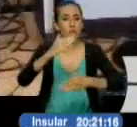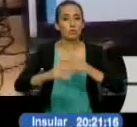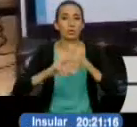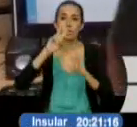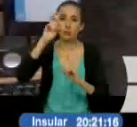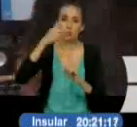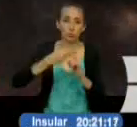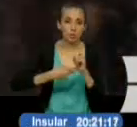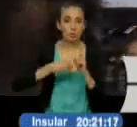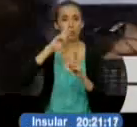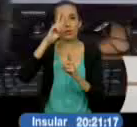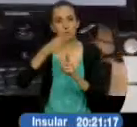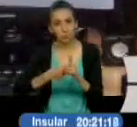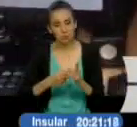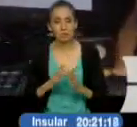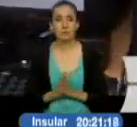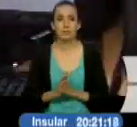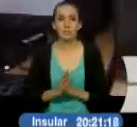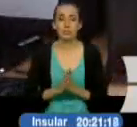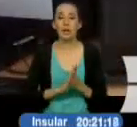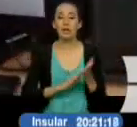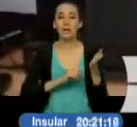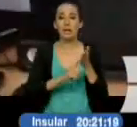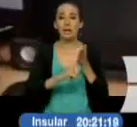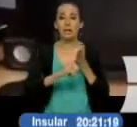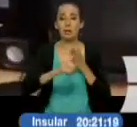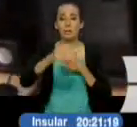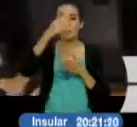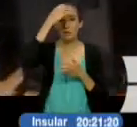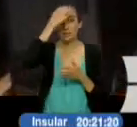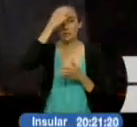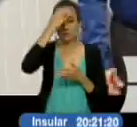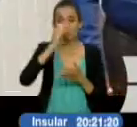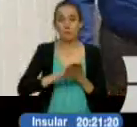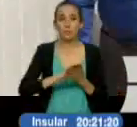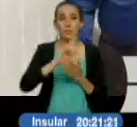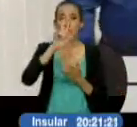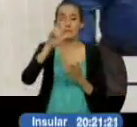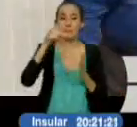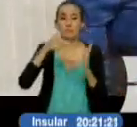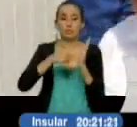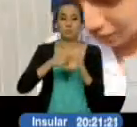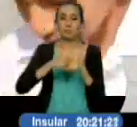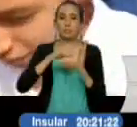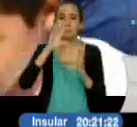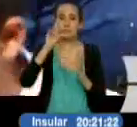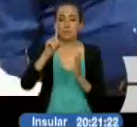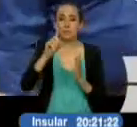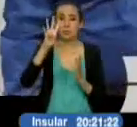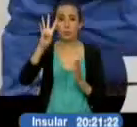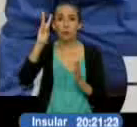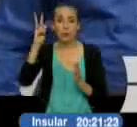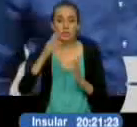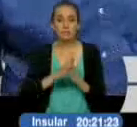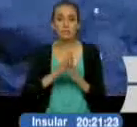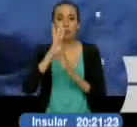1 a 2 meses. A nivel nacional, el Ministerio de Educación tiene 13.146 establecimientos académicos. De estos, 4.000 son